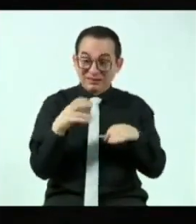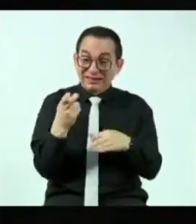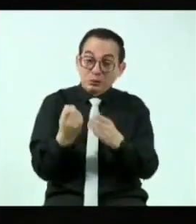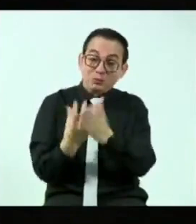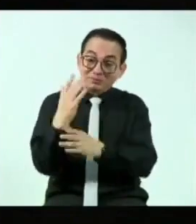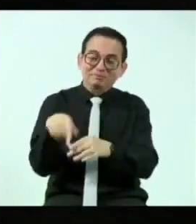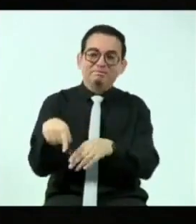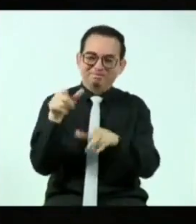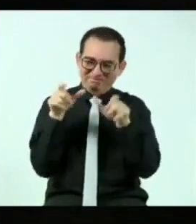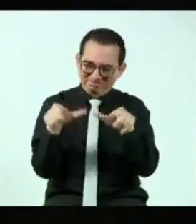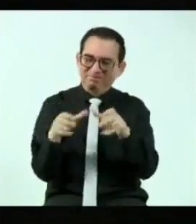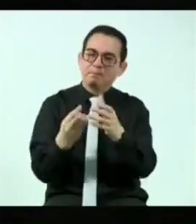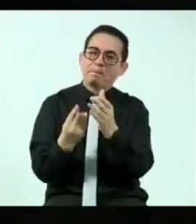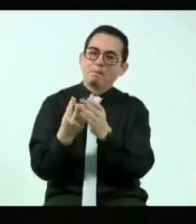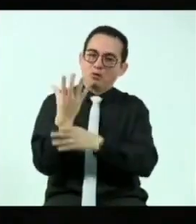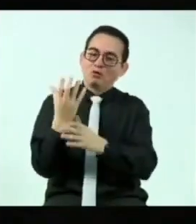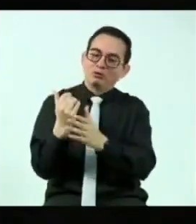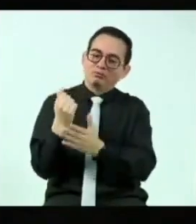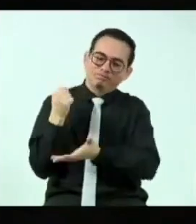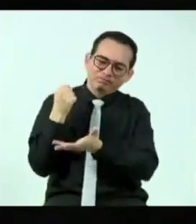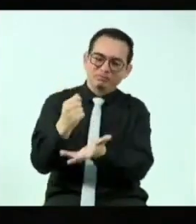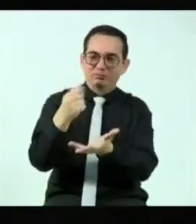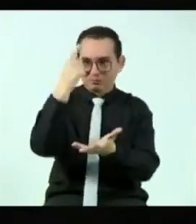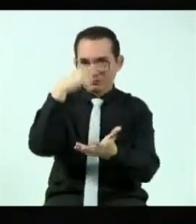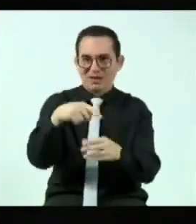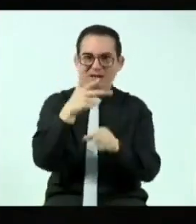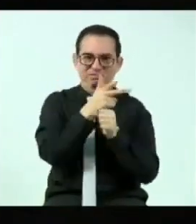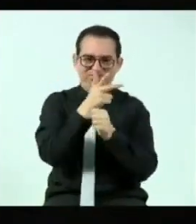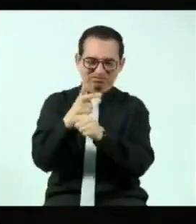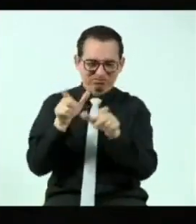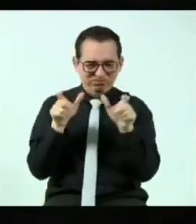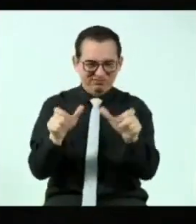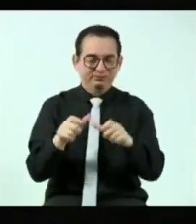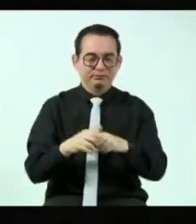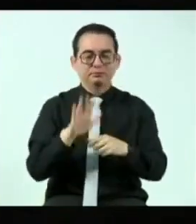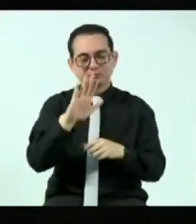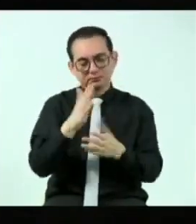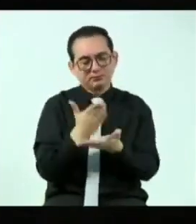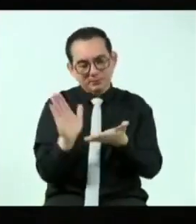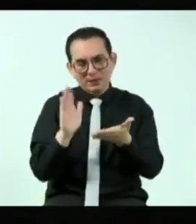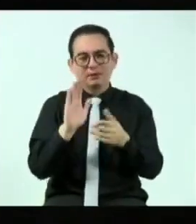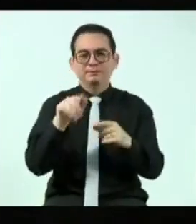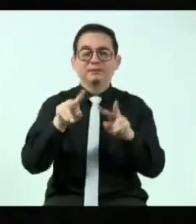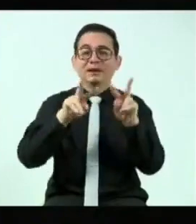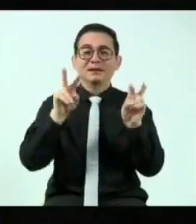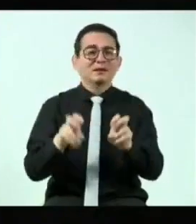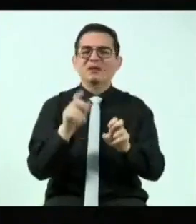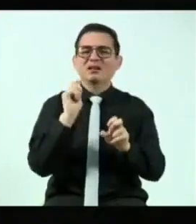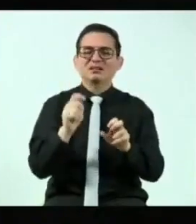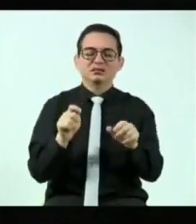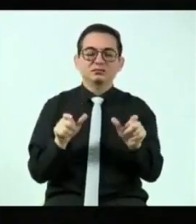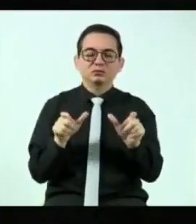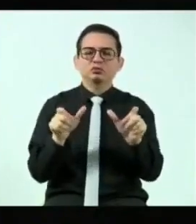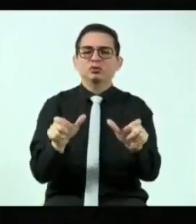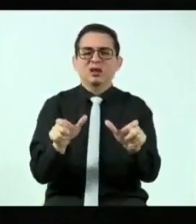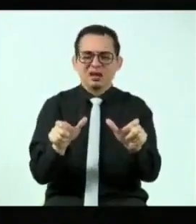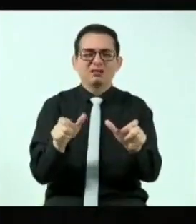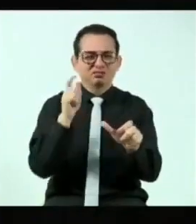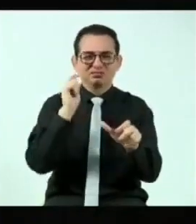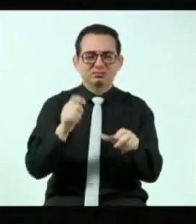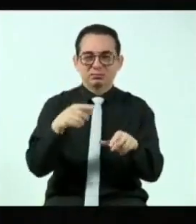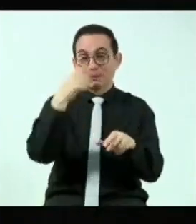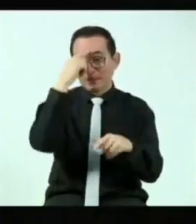Estatal de inteligencia Y por supuesto hablar de seguridad es hablar también de prevención del